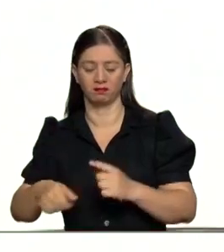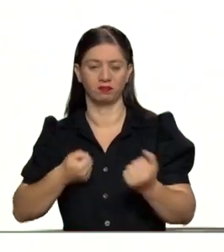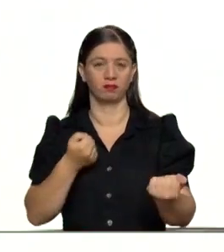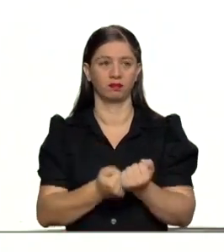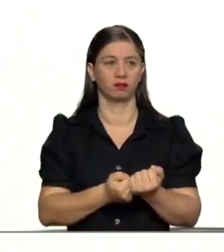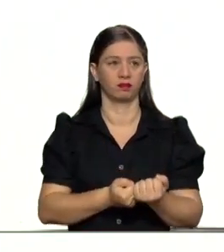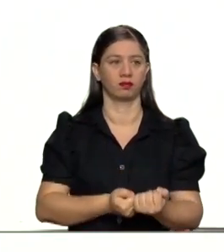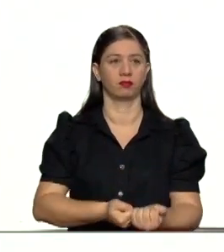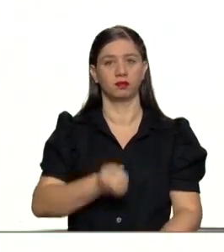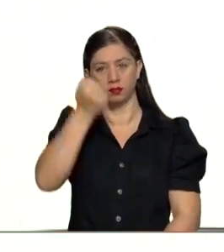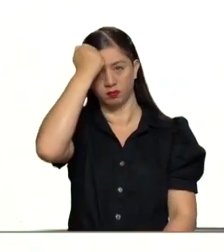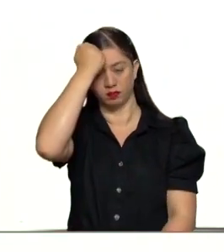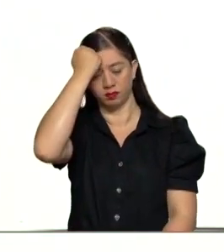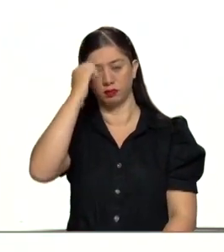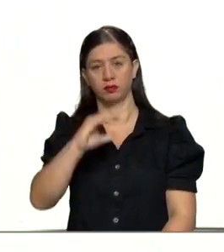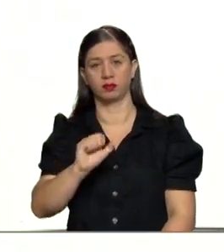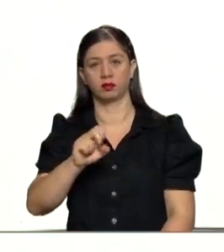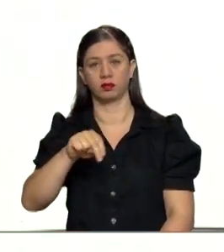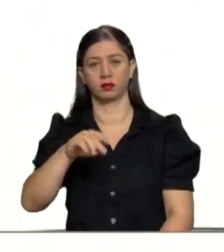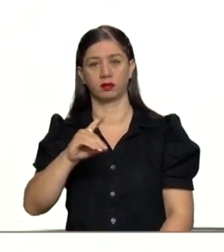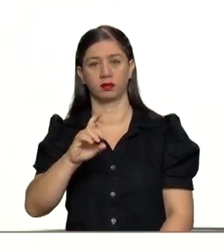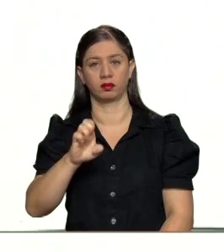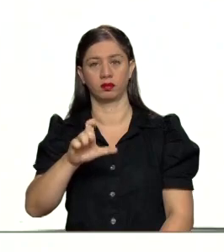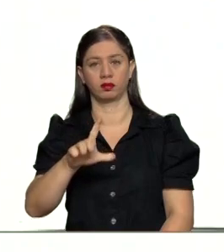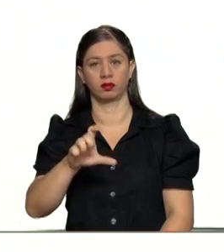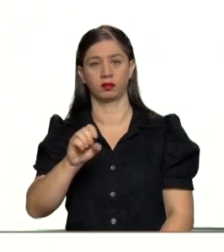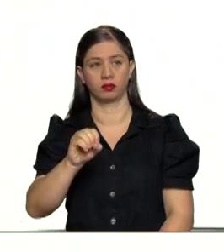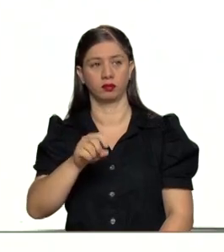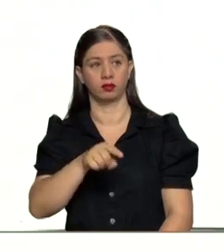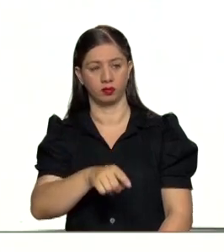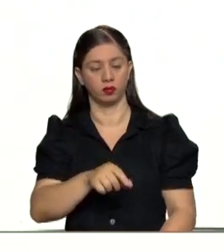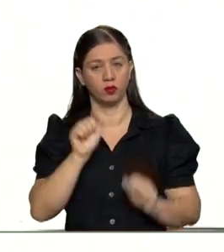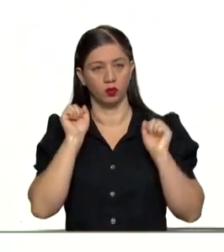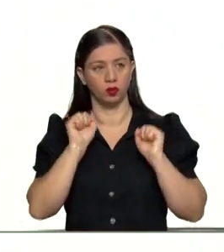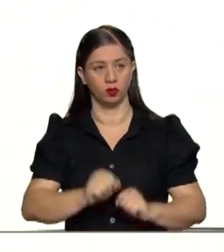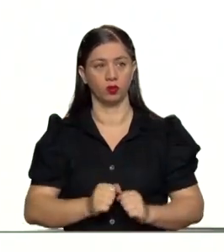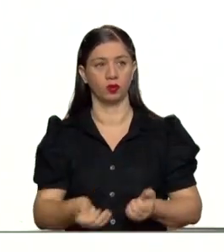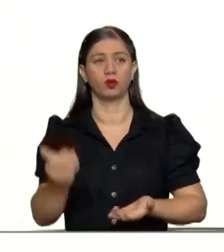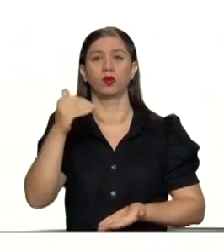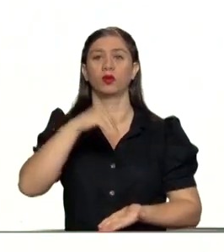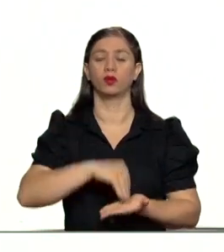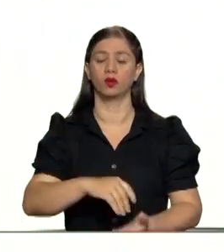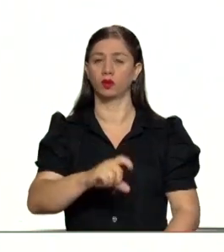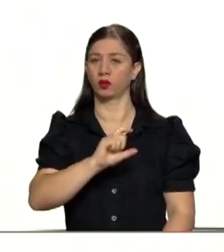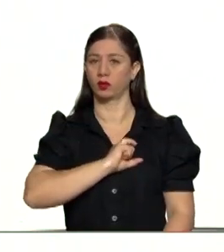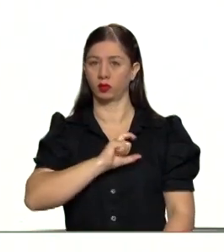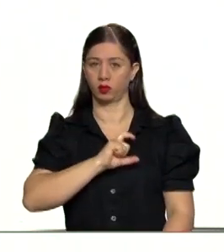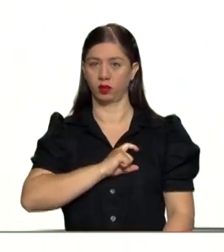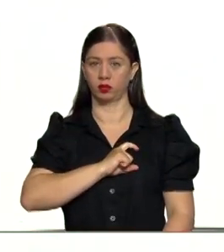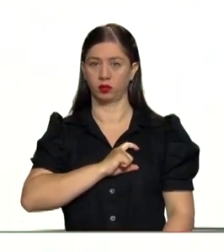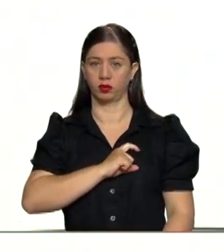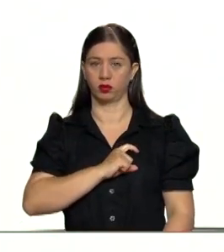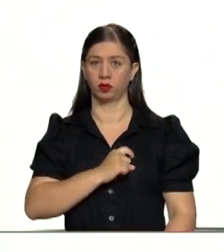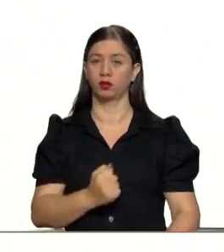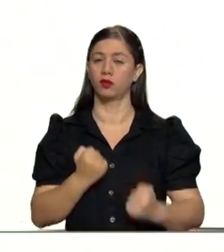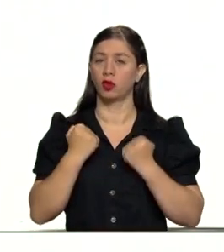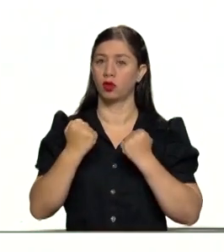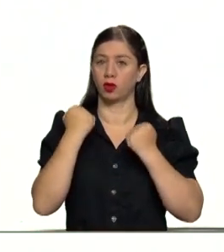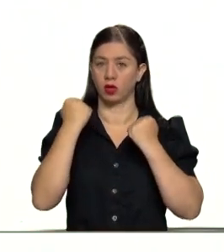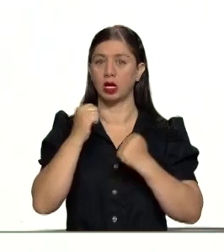el técnico que en este momento puede devolverle al Deportivo Cali la gloria en que